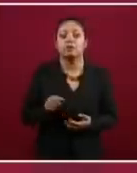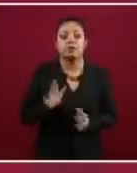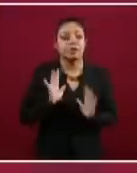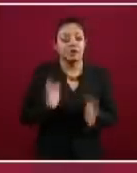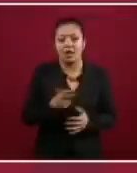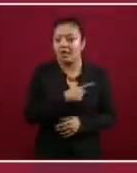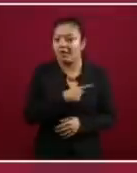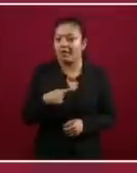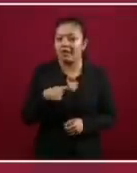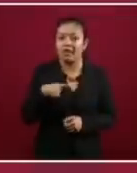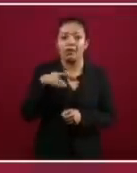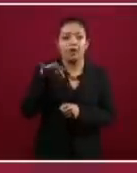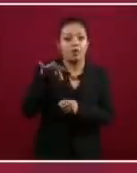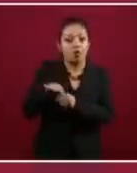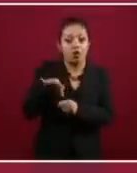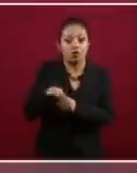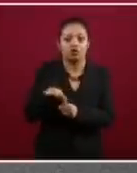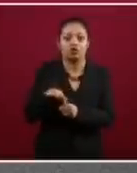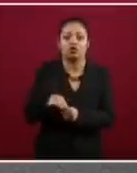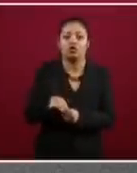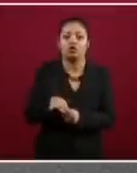voto libre,